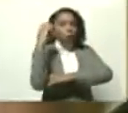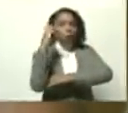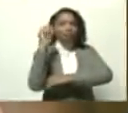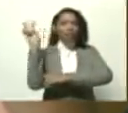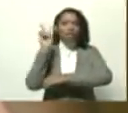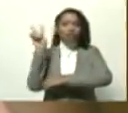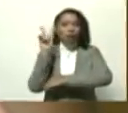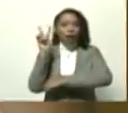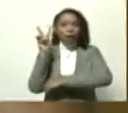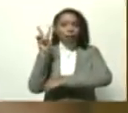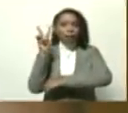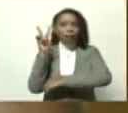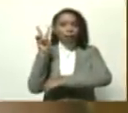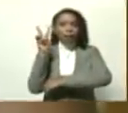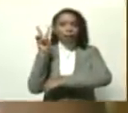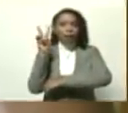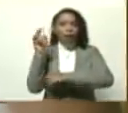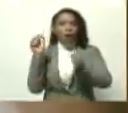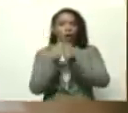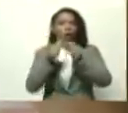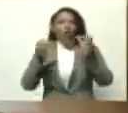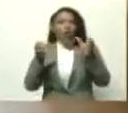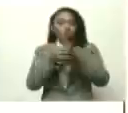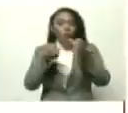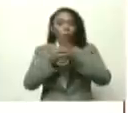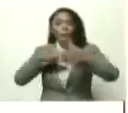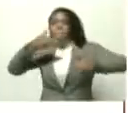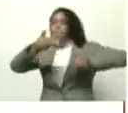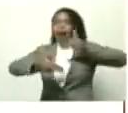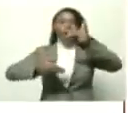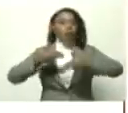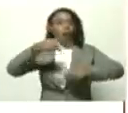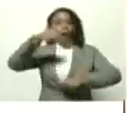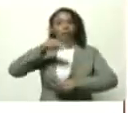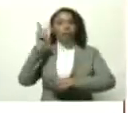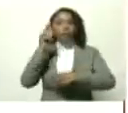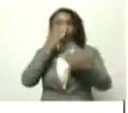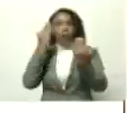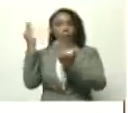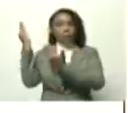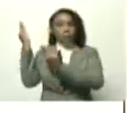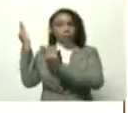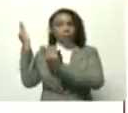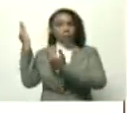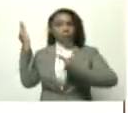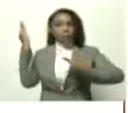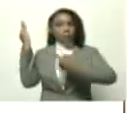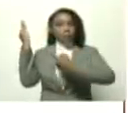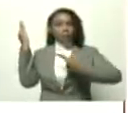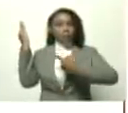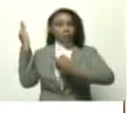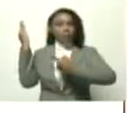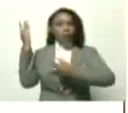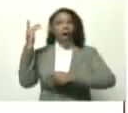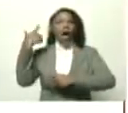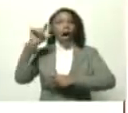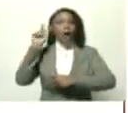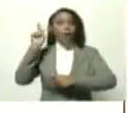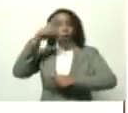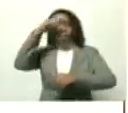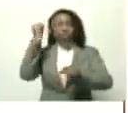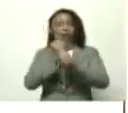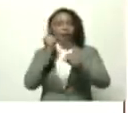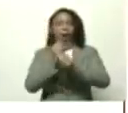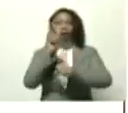venezolano con bandas delictivas en Venezuela. Es decir, hubo una operación en